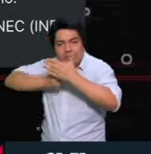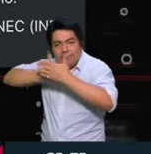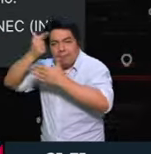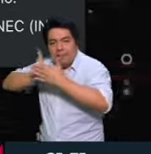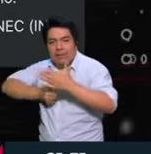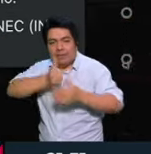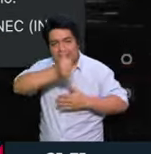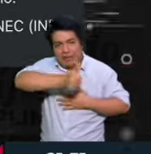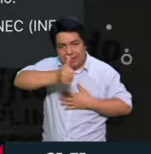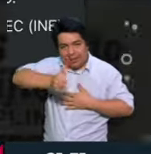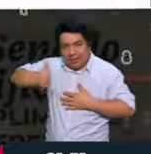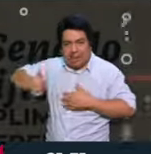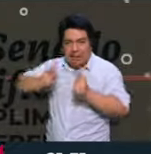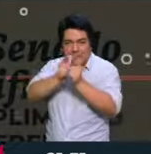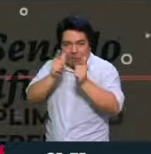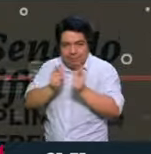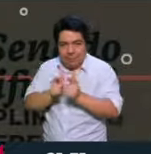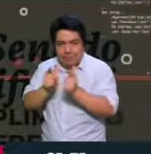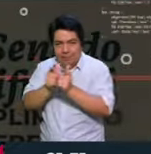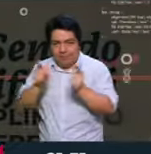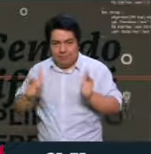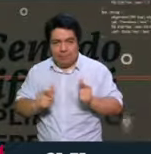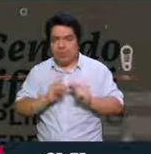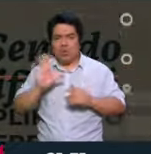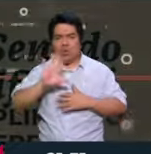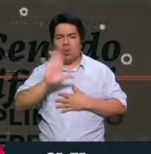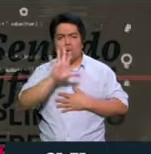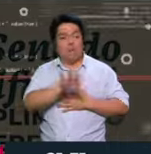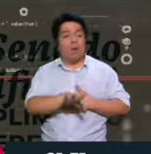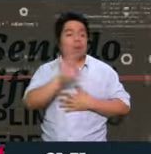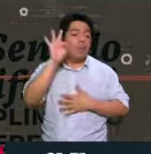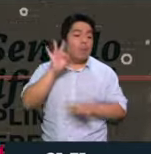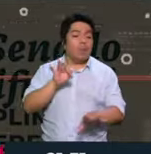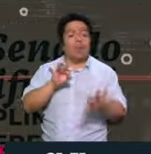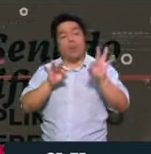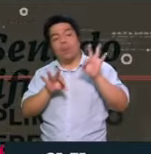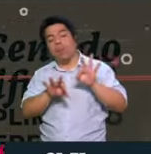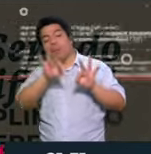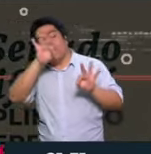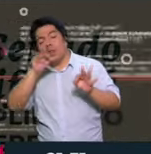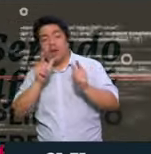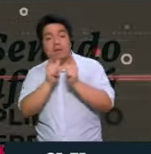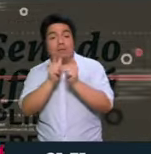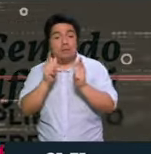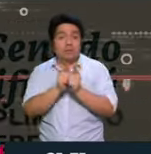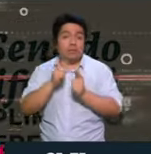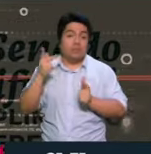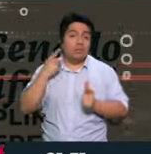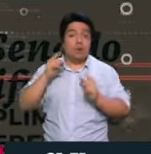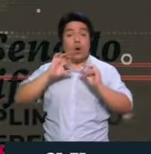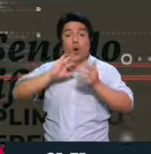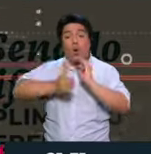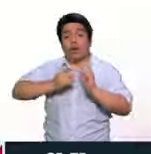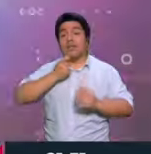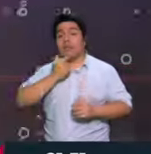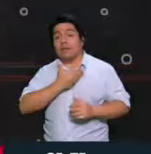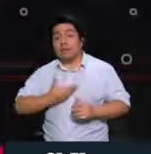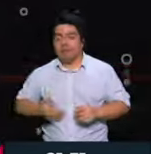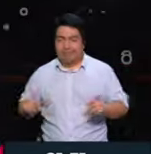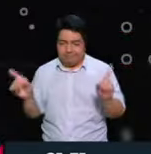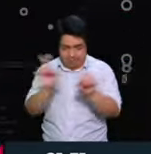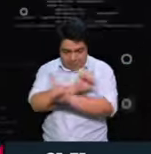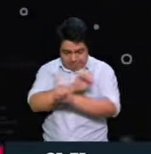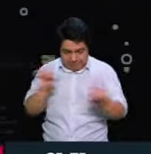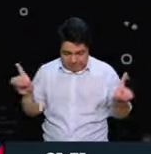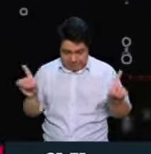cada uno de los poderes de la Unión, y no un nombramiento directo por parte de un partido político o del presidente de la República. Además,